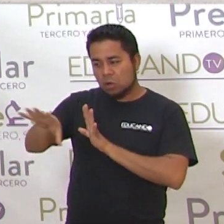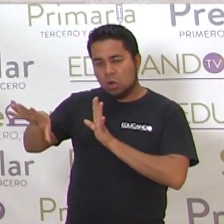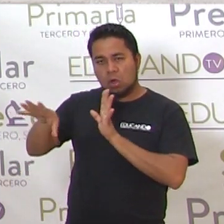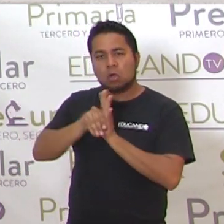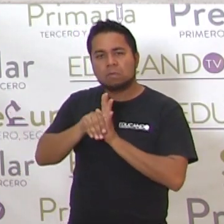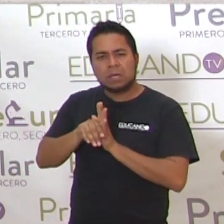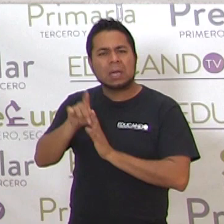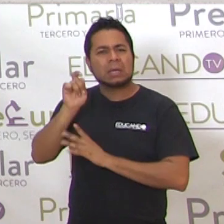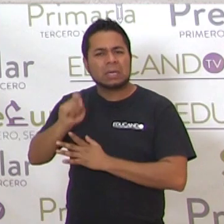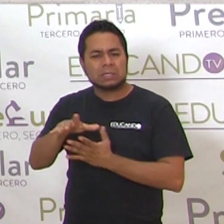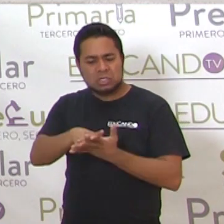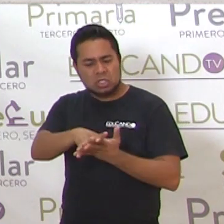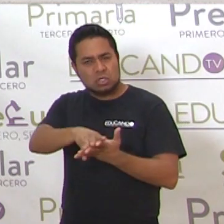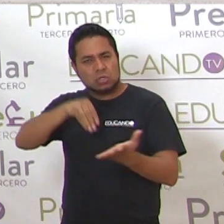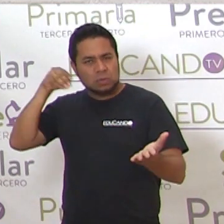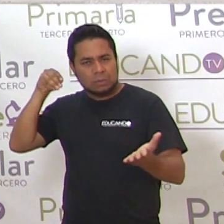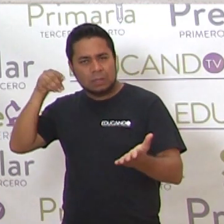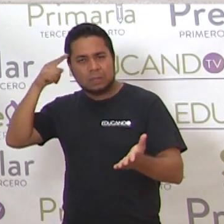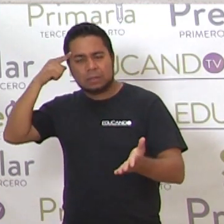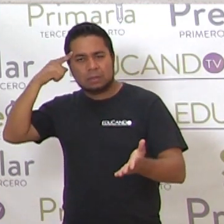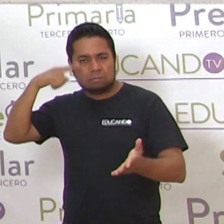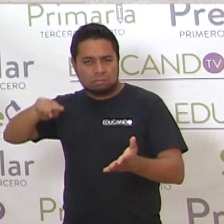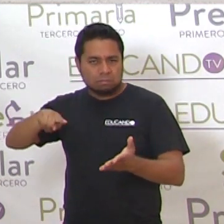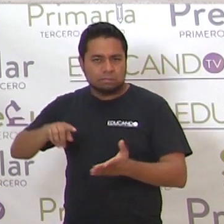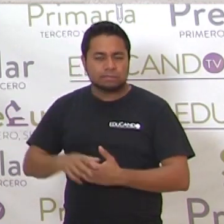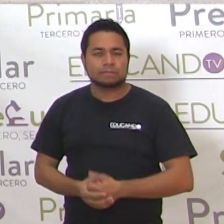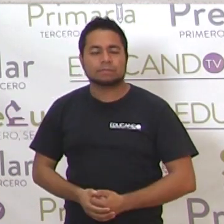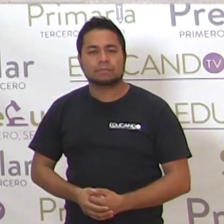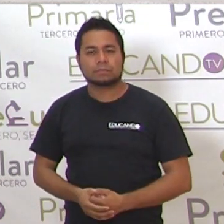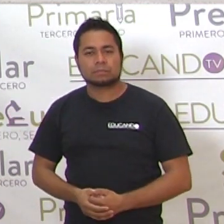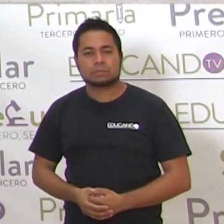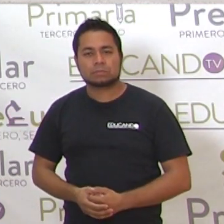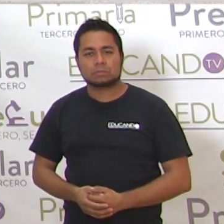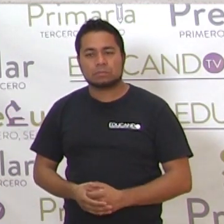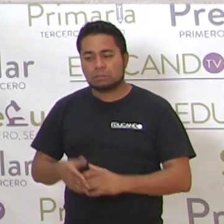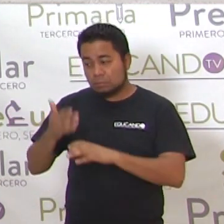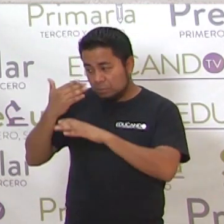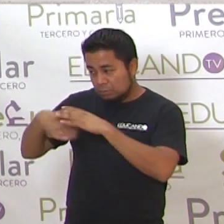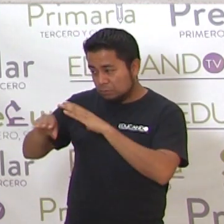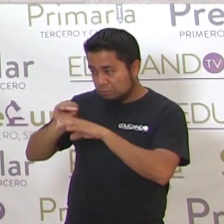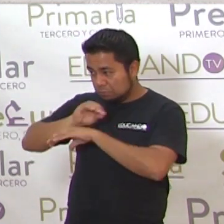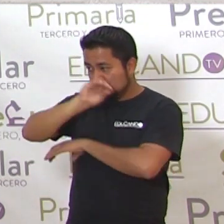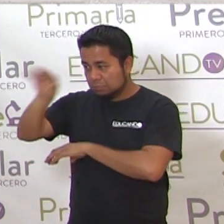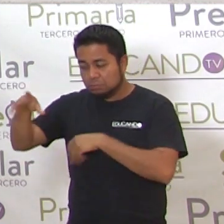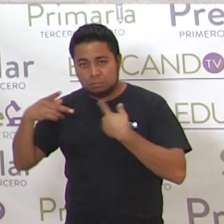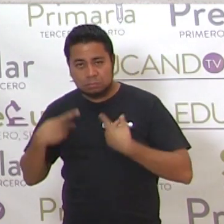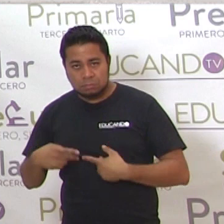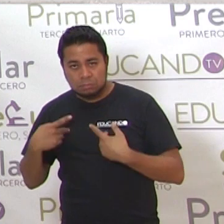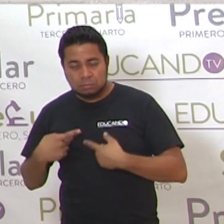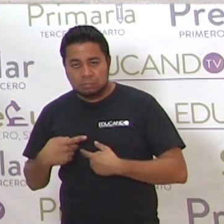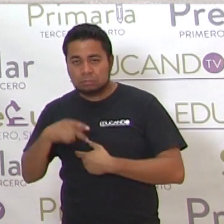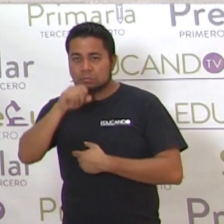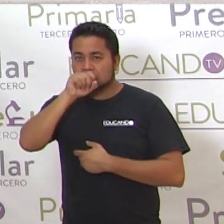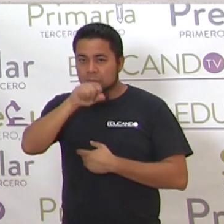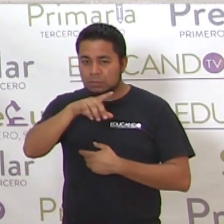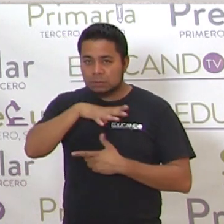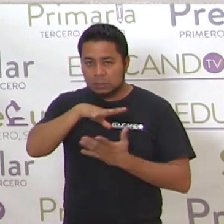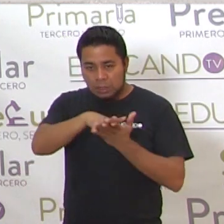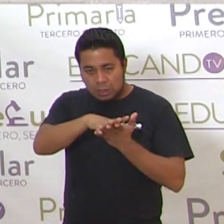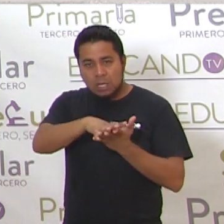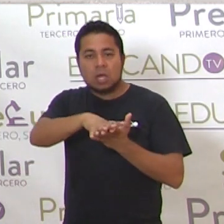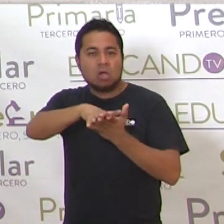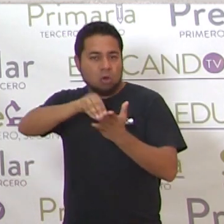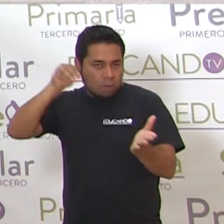bien que va a ir dirigido no solamente al destinatario sino va a tener una copia de